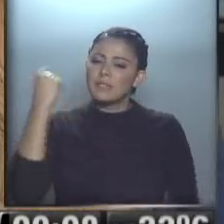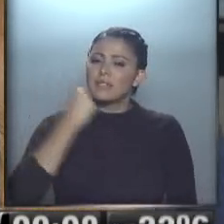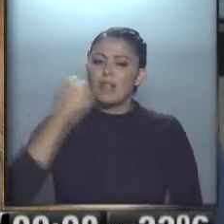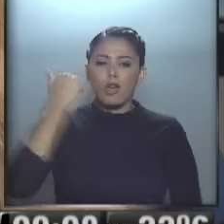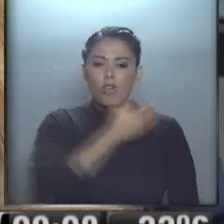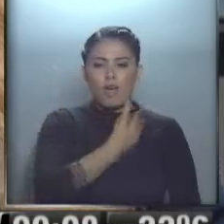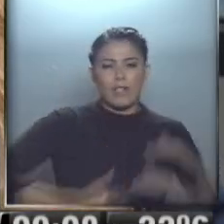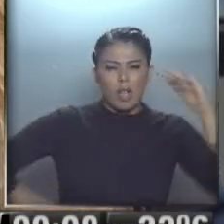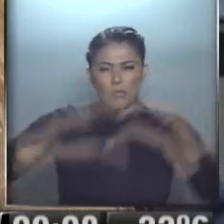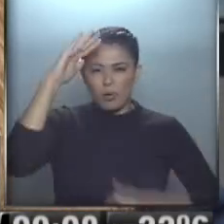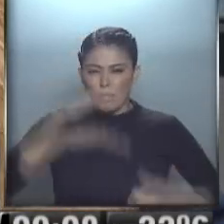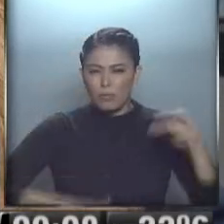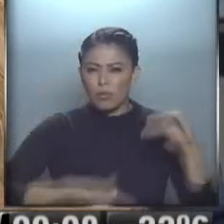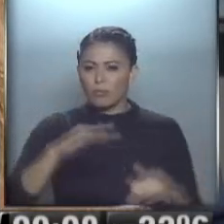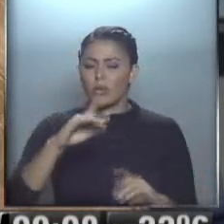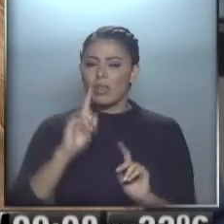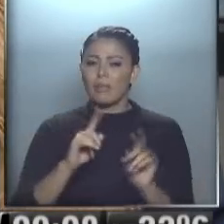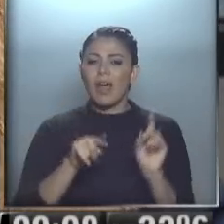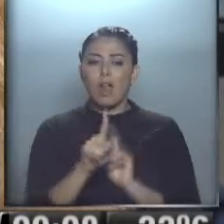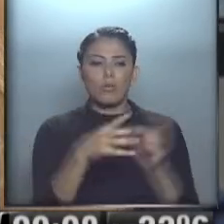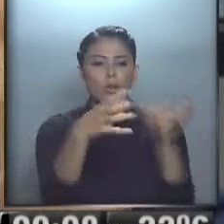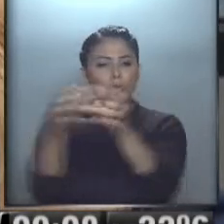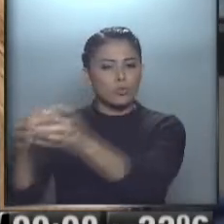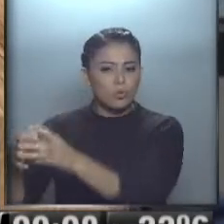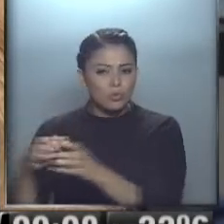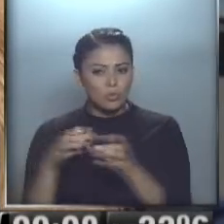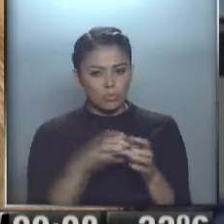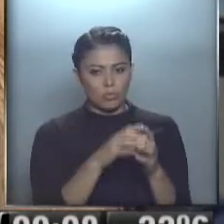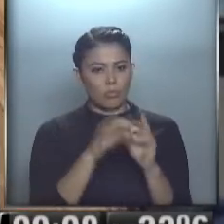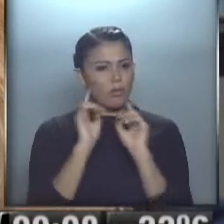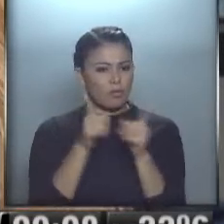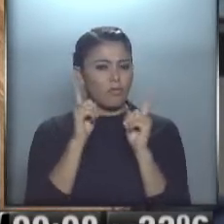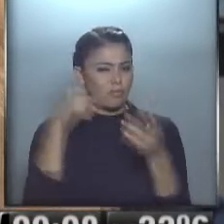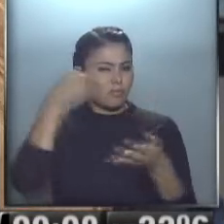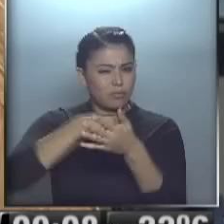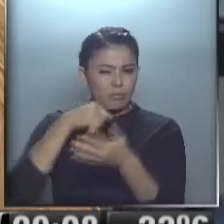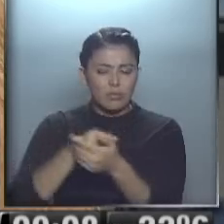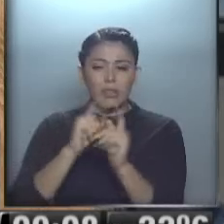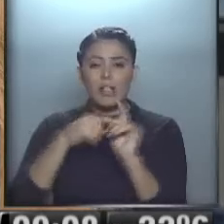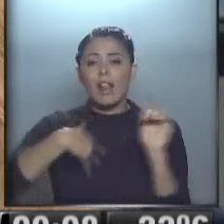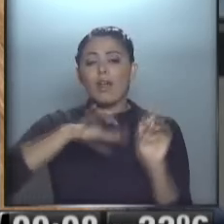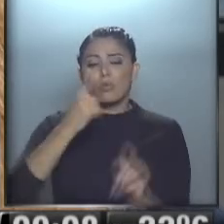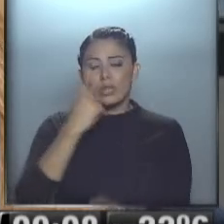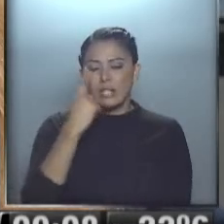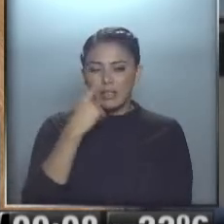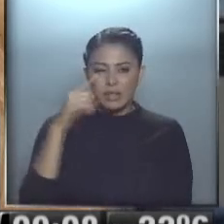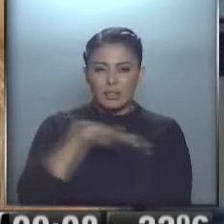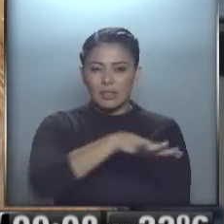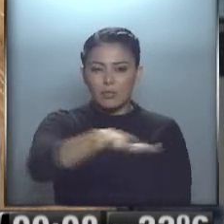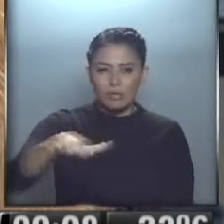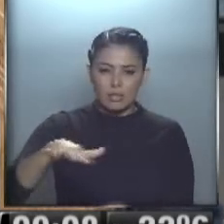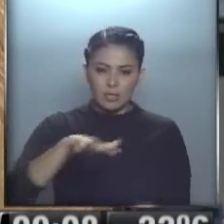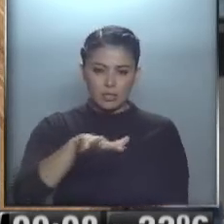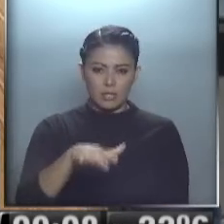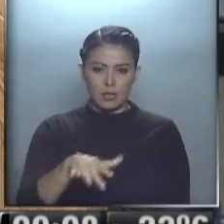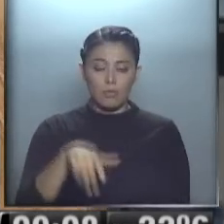desestabilización que había focos eh que estaban todavía activos sobre todo en aquellas alcaidías En aquellos municipios que